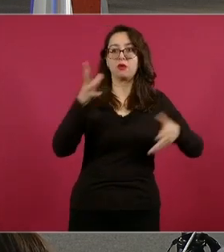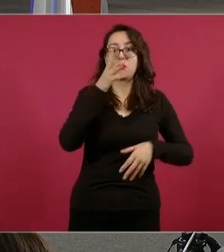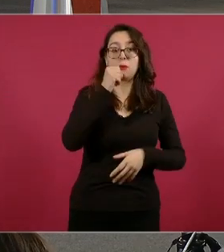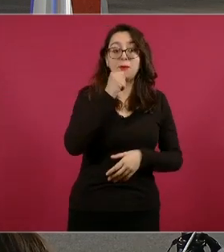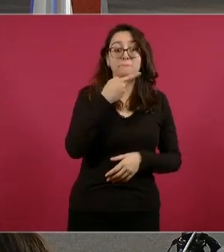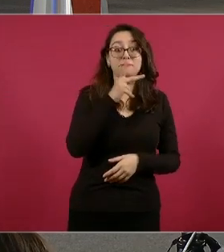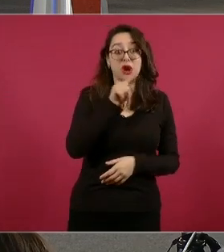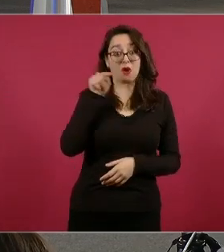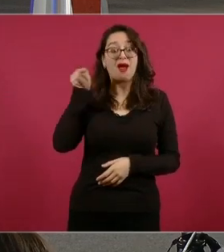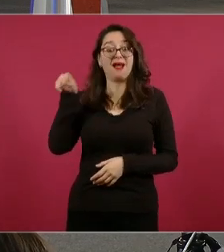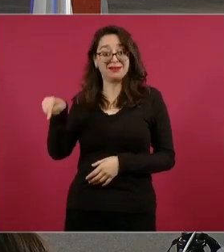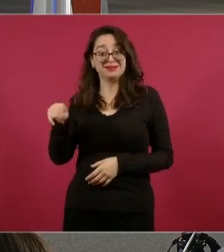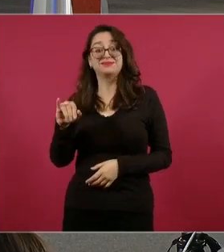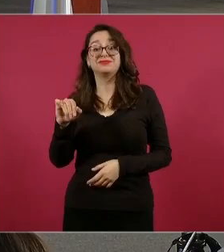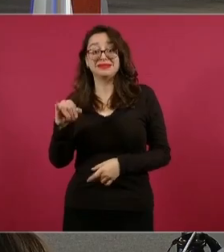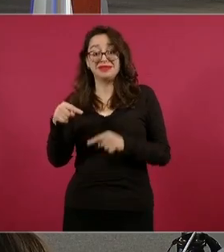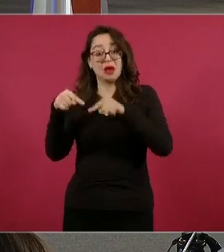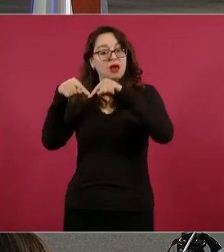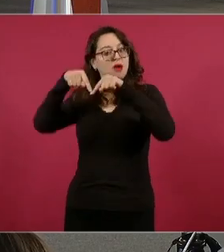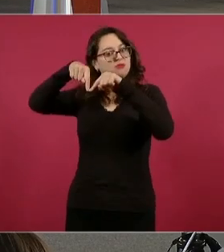Este.